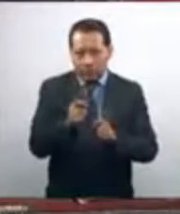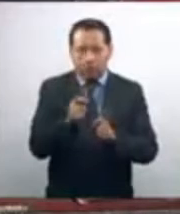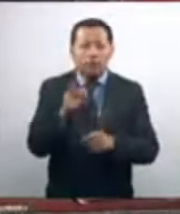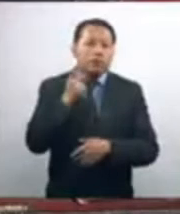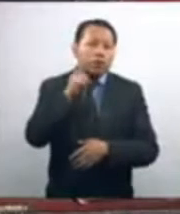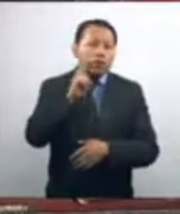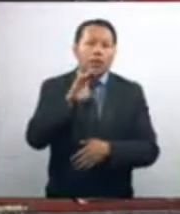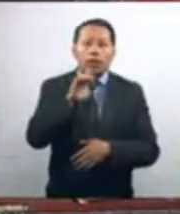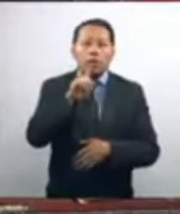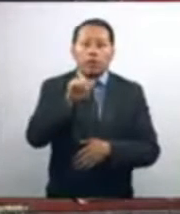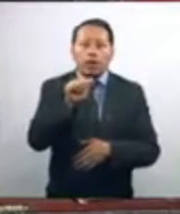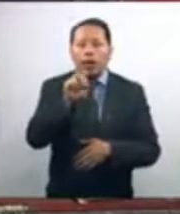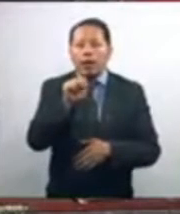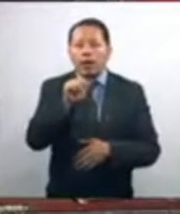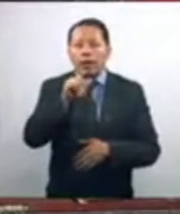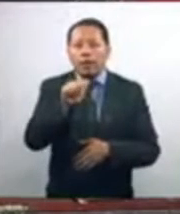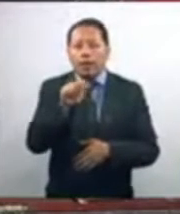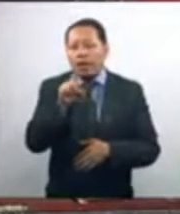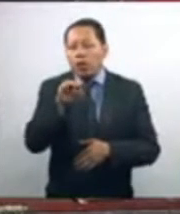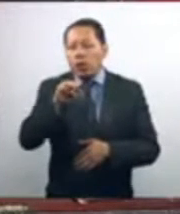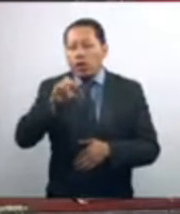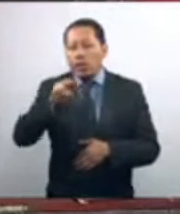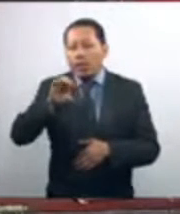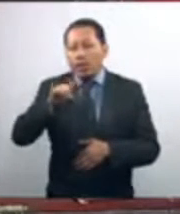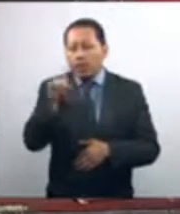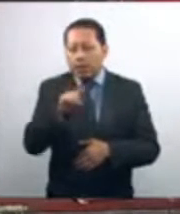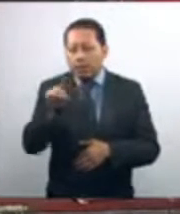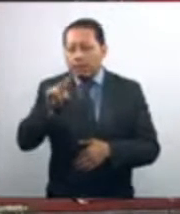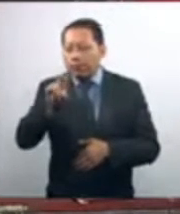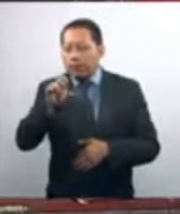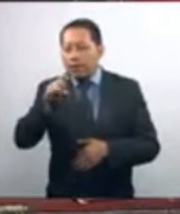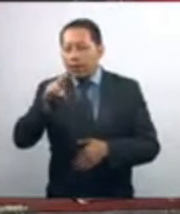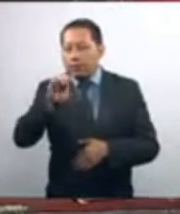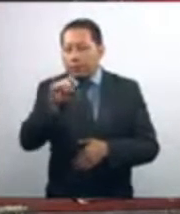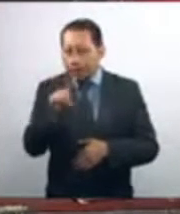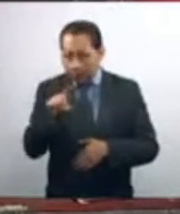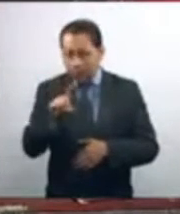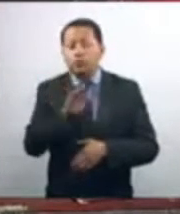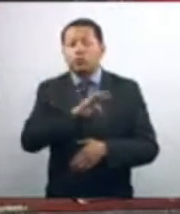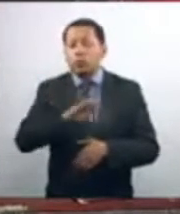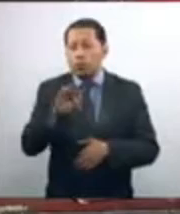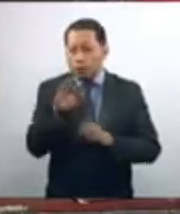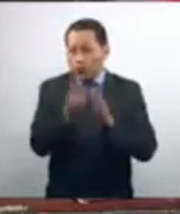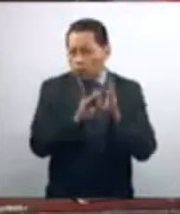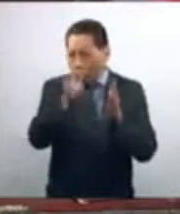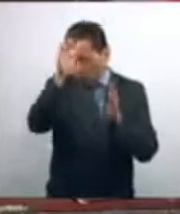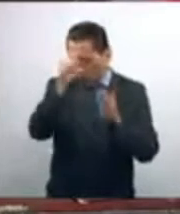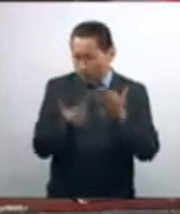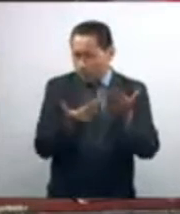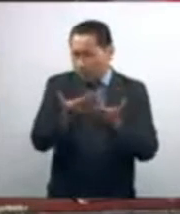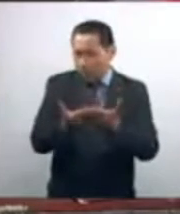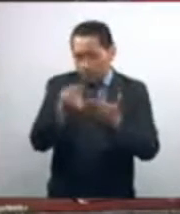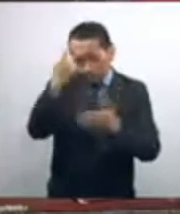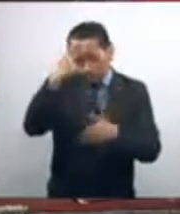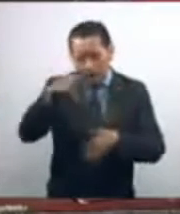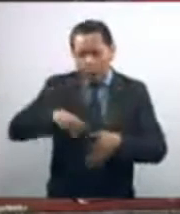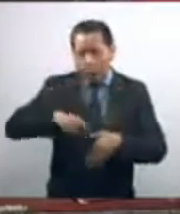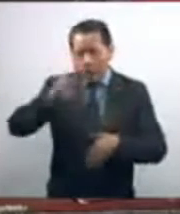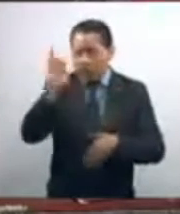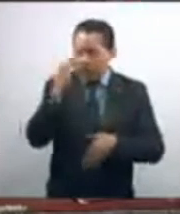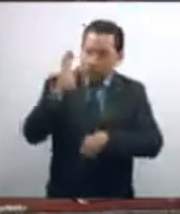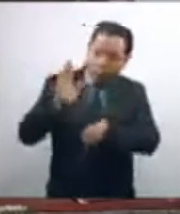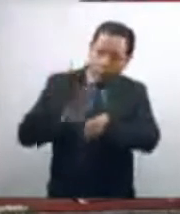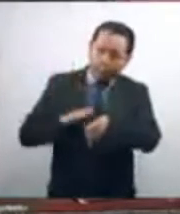Claudia Angélica Domínguez Vázquez para presentar proposición con punto de acuerdo por el que se exhorta al gobierno